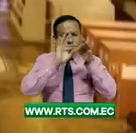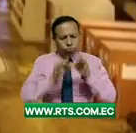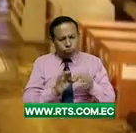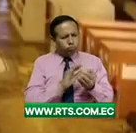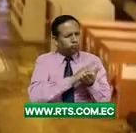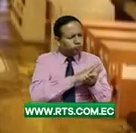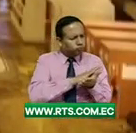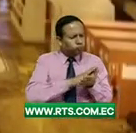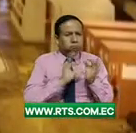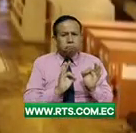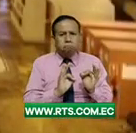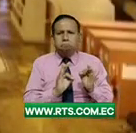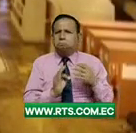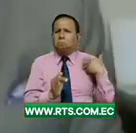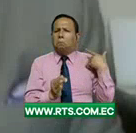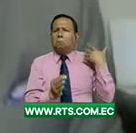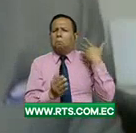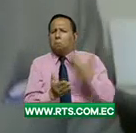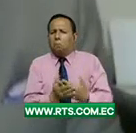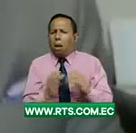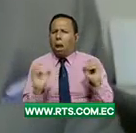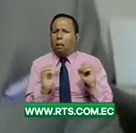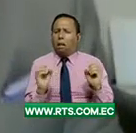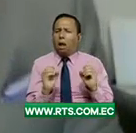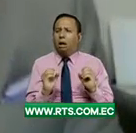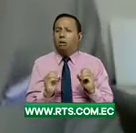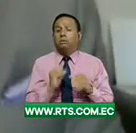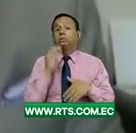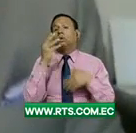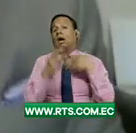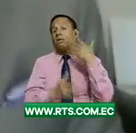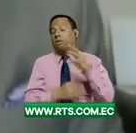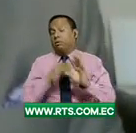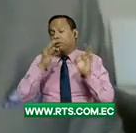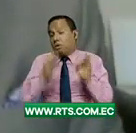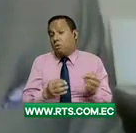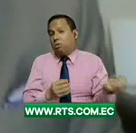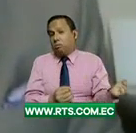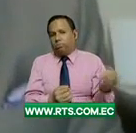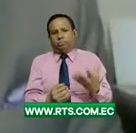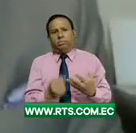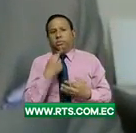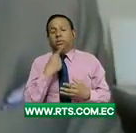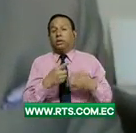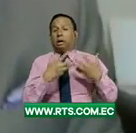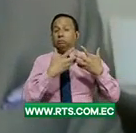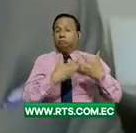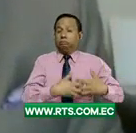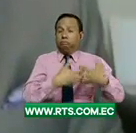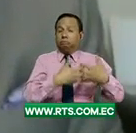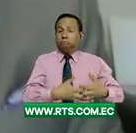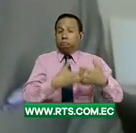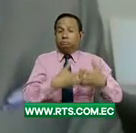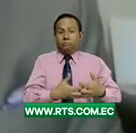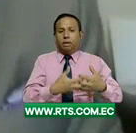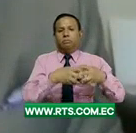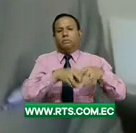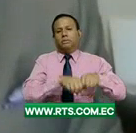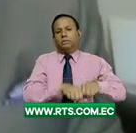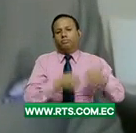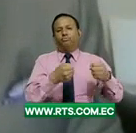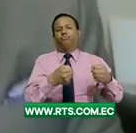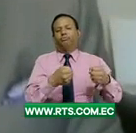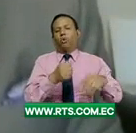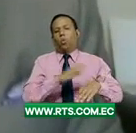años. Porque cualquier día nos van a dar la noticia que a lo mejor colapsó el generador porque no se ha dado el mantenimiento respectivo. Entonces,